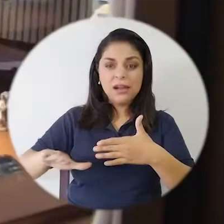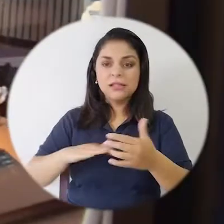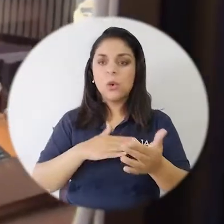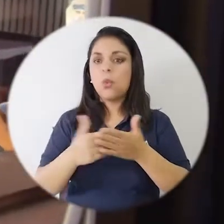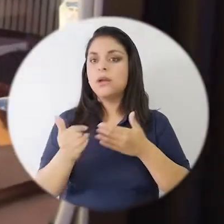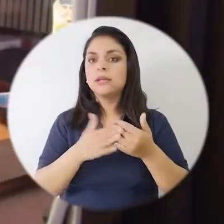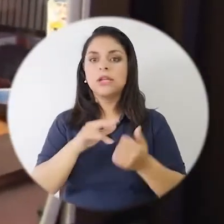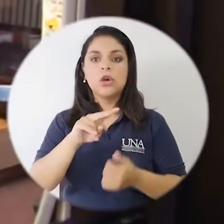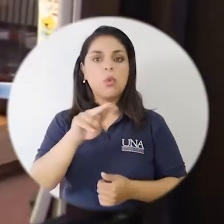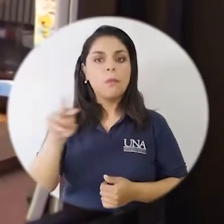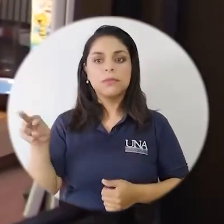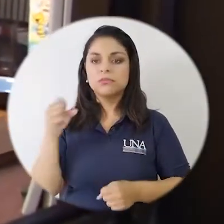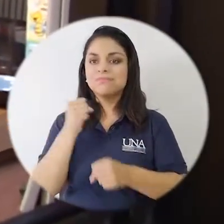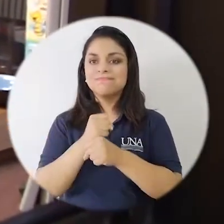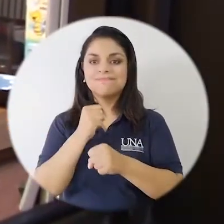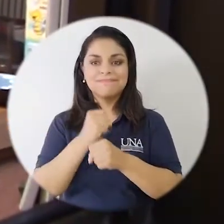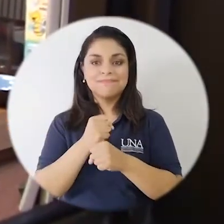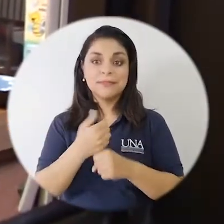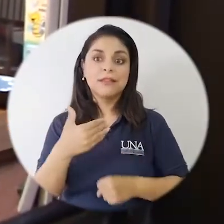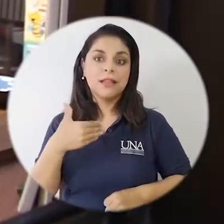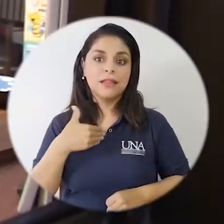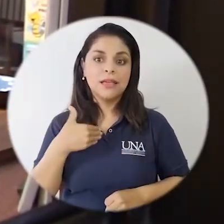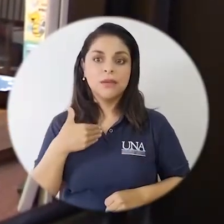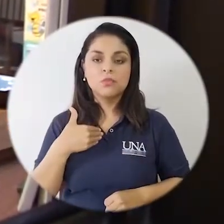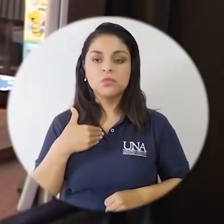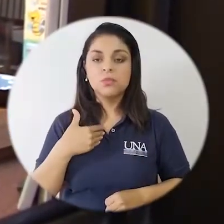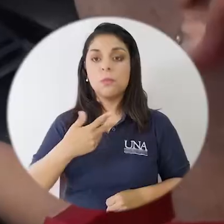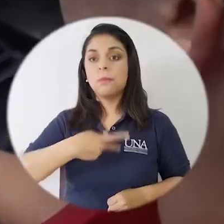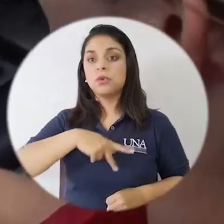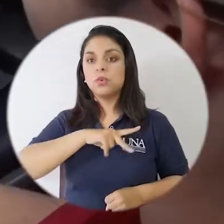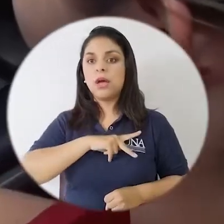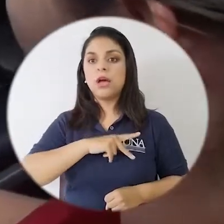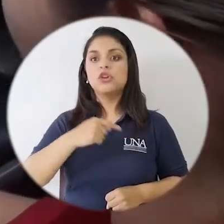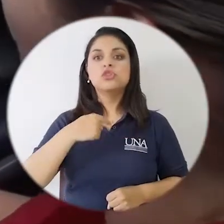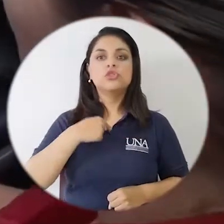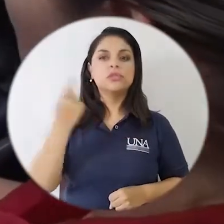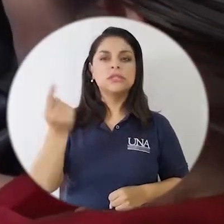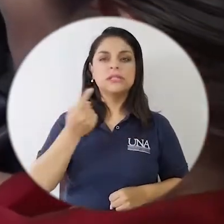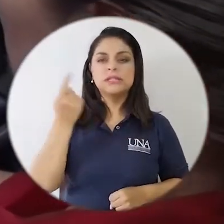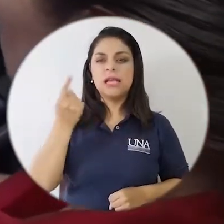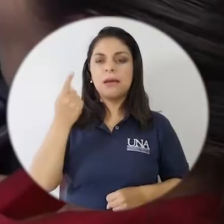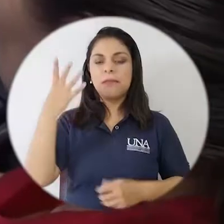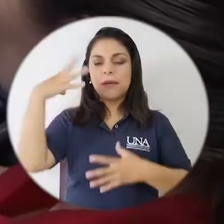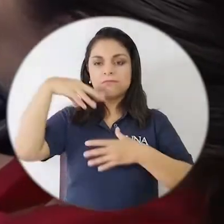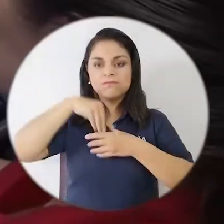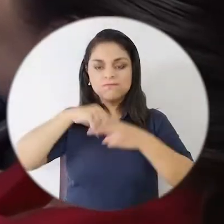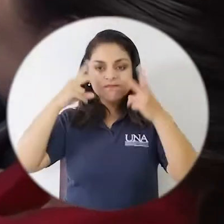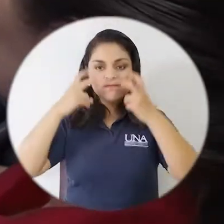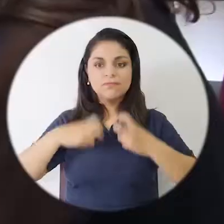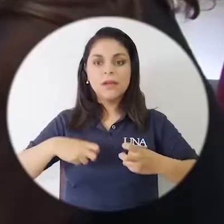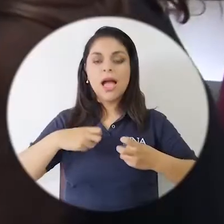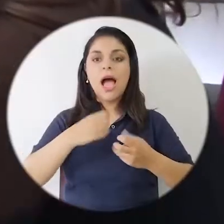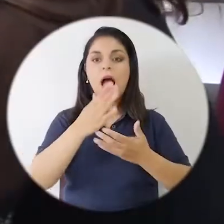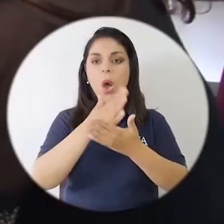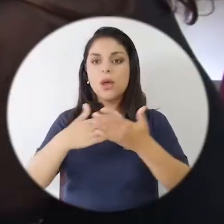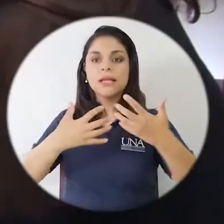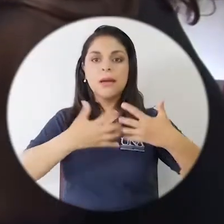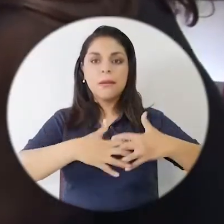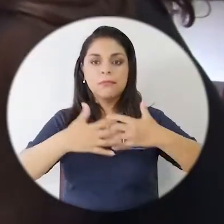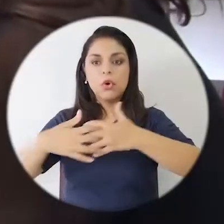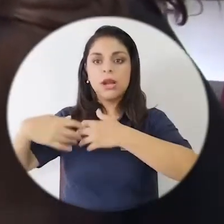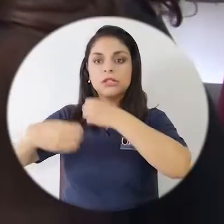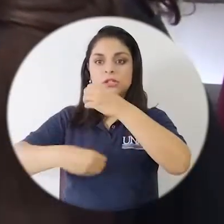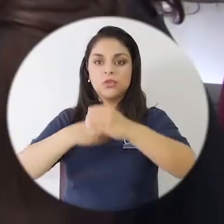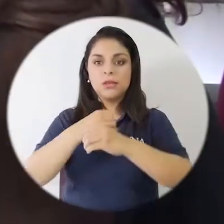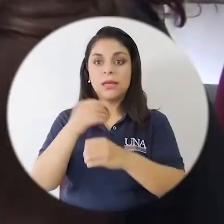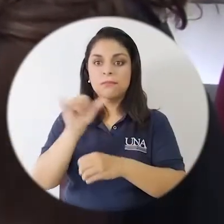sea, esa parte que cualquier compañero de trabajo tenemos, en lo personal, yo siempre interrelacioné con varias empresas